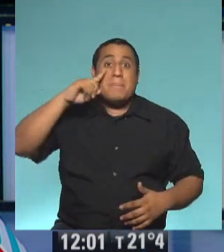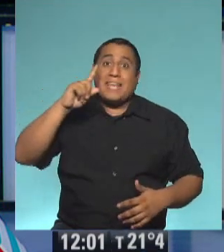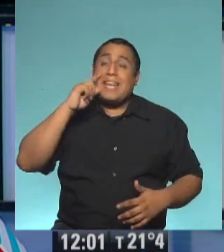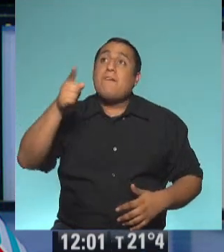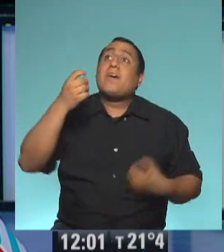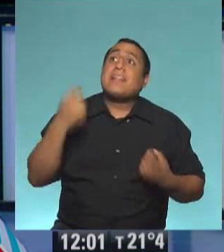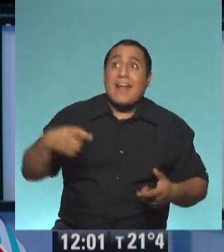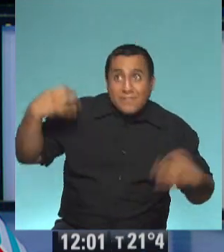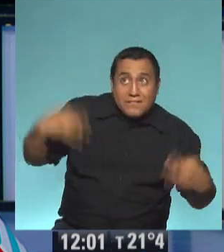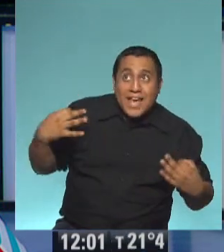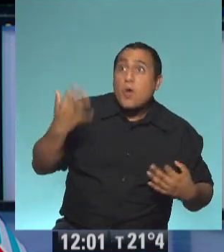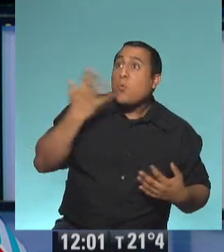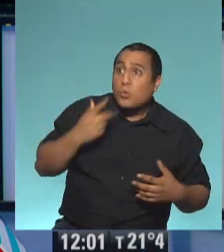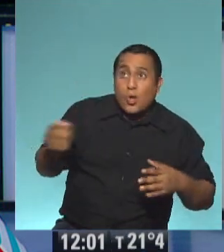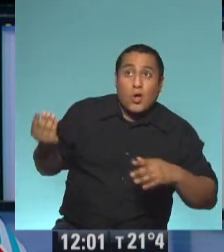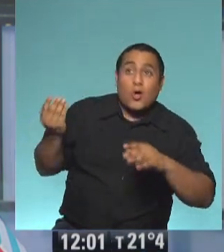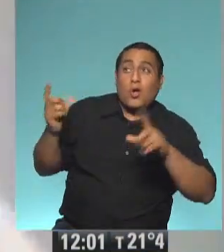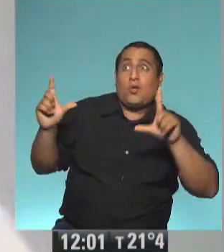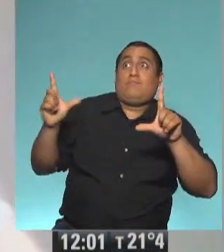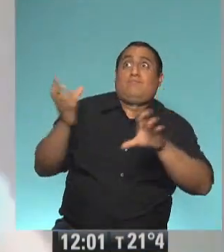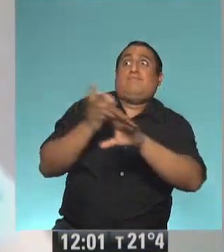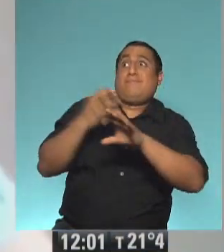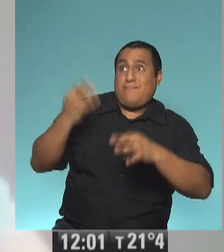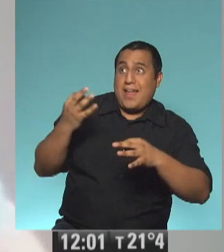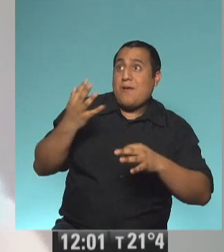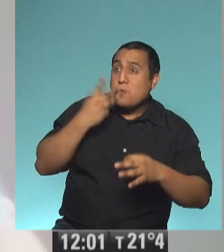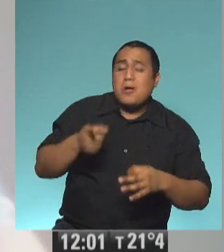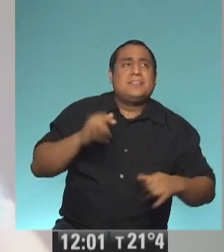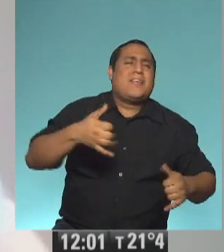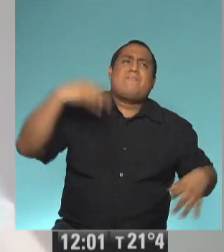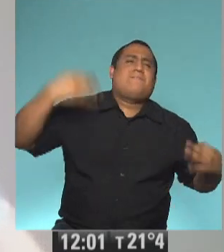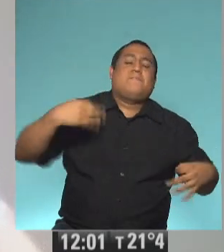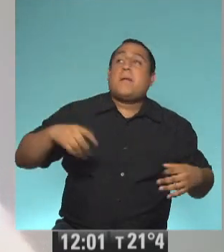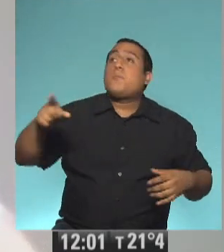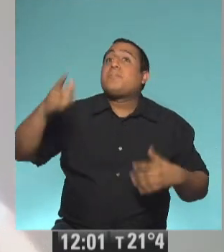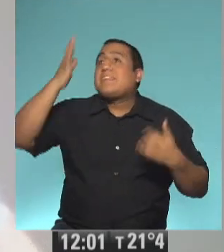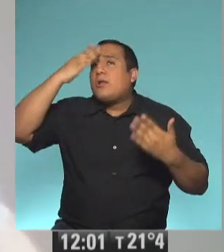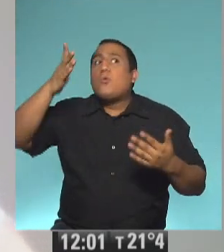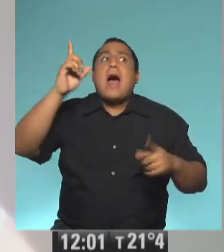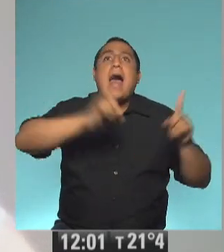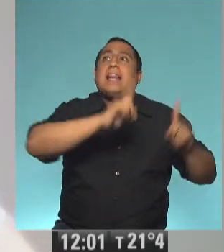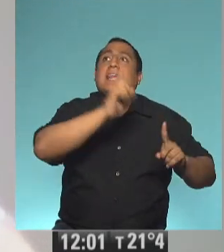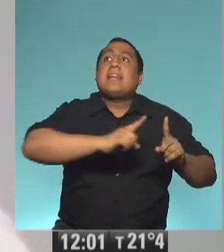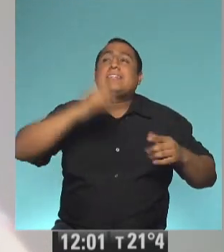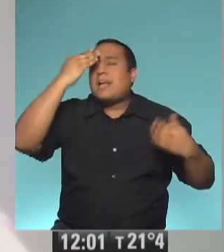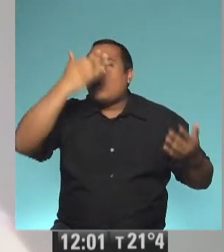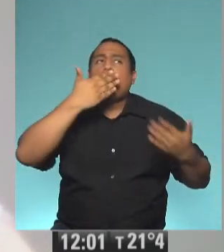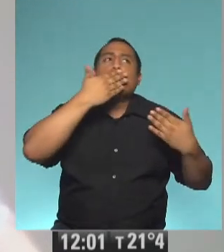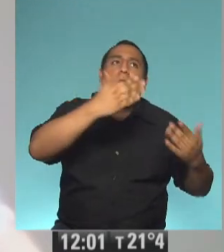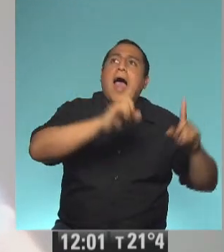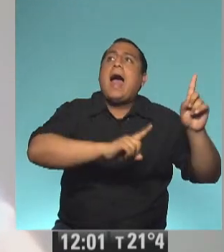pasaste bien? ¿Te gustó estar en el programa? Súper bien. ¡Ay, bueno! ¿Querés mandarle saludos a alguien? ¿Querés mandar algún beso